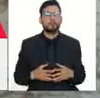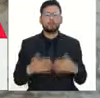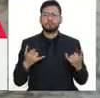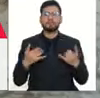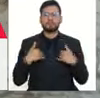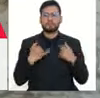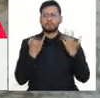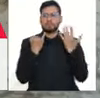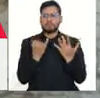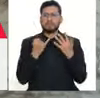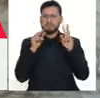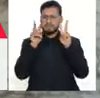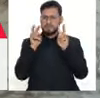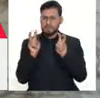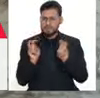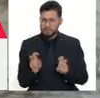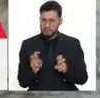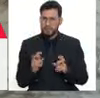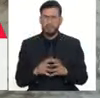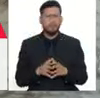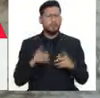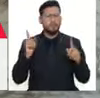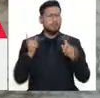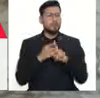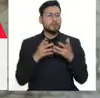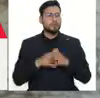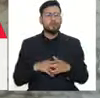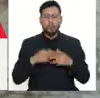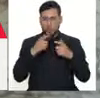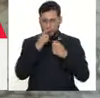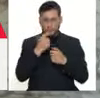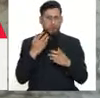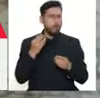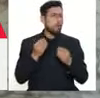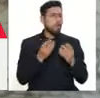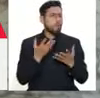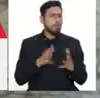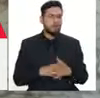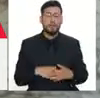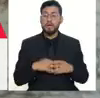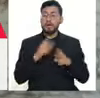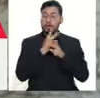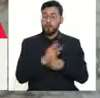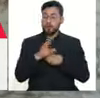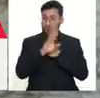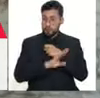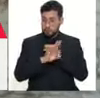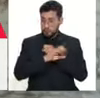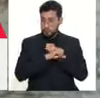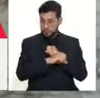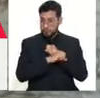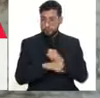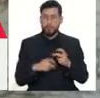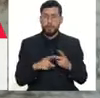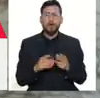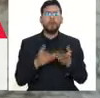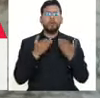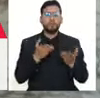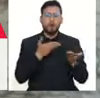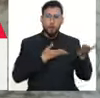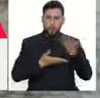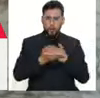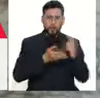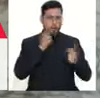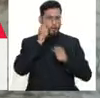abordar 6 temas priorizados de interés común como son seguridad y defensa, promoción del